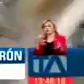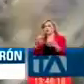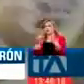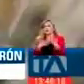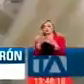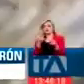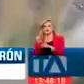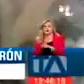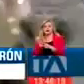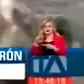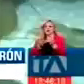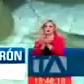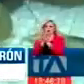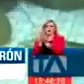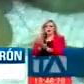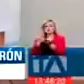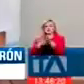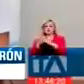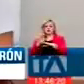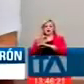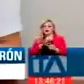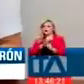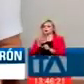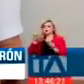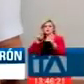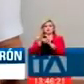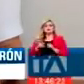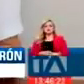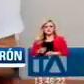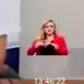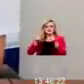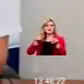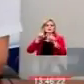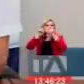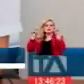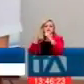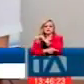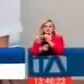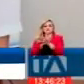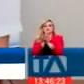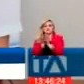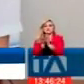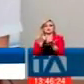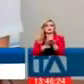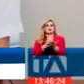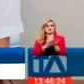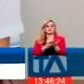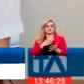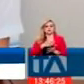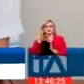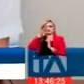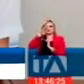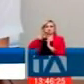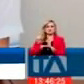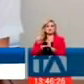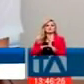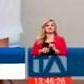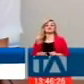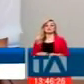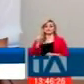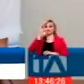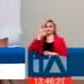afectó a la exportación de camarón del país. Las otras empresas que no tienen sanción han visto cómo sus pedidos se han reducido drásticamente